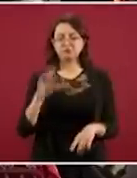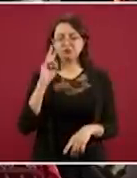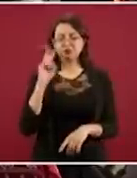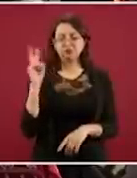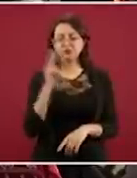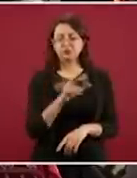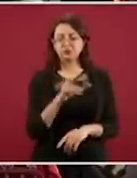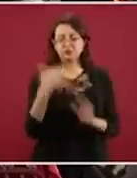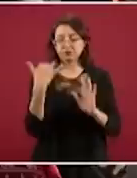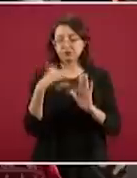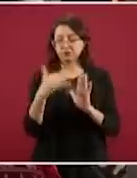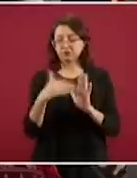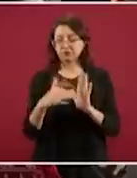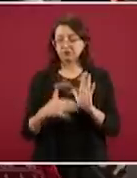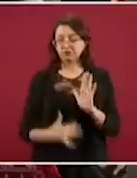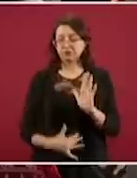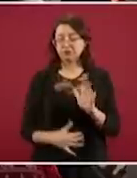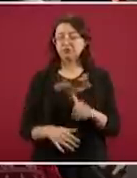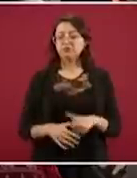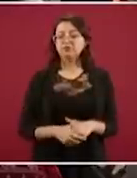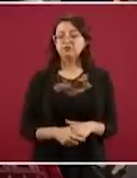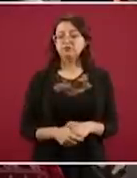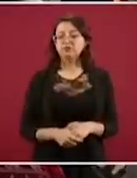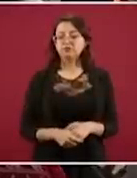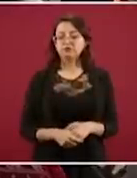¿Lo leemos?